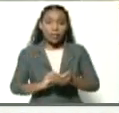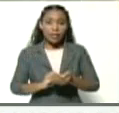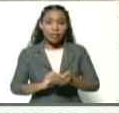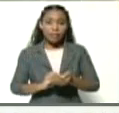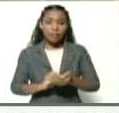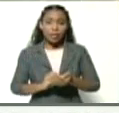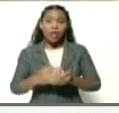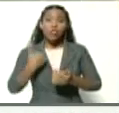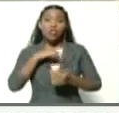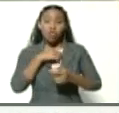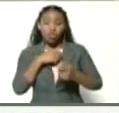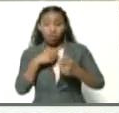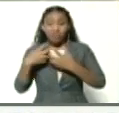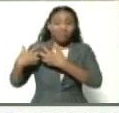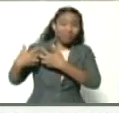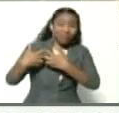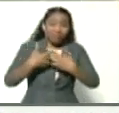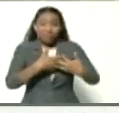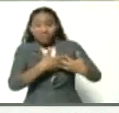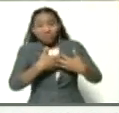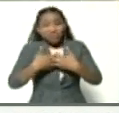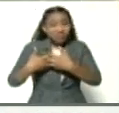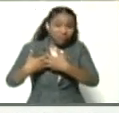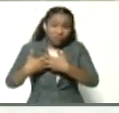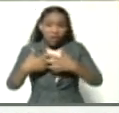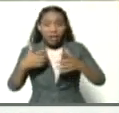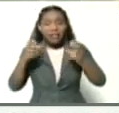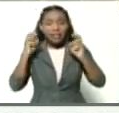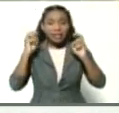Estamos forcejeando duro para